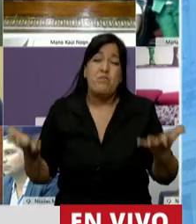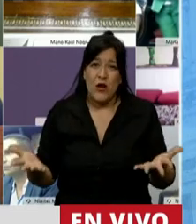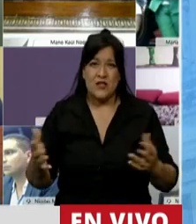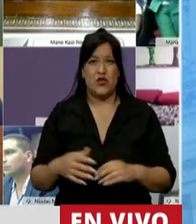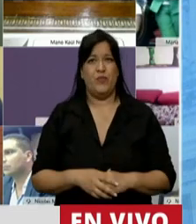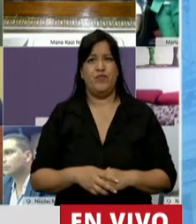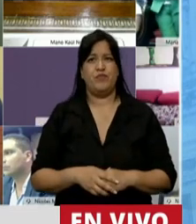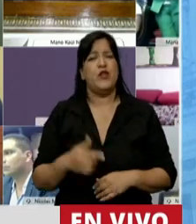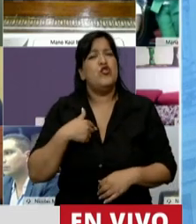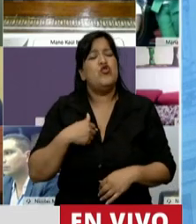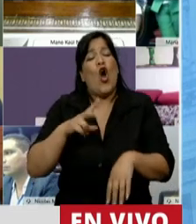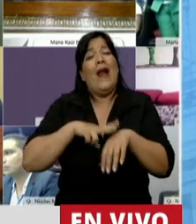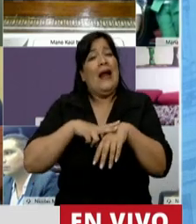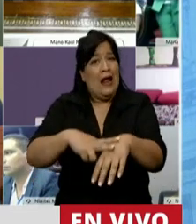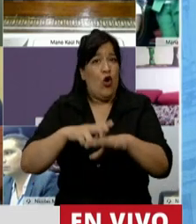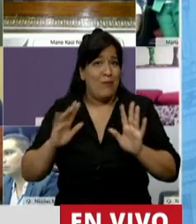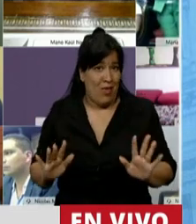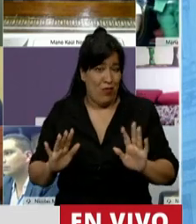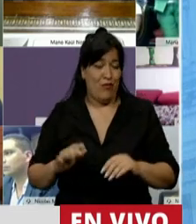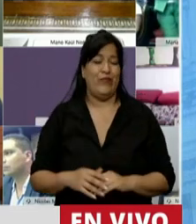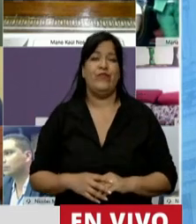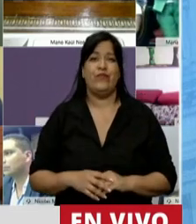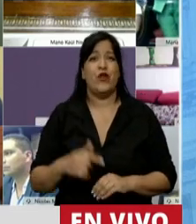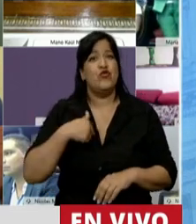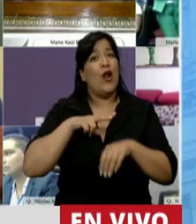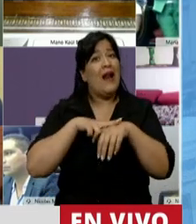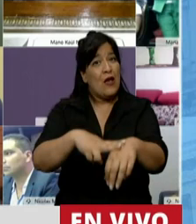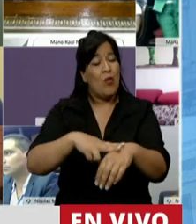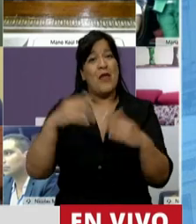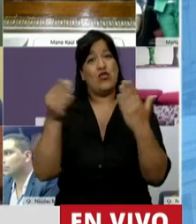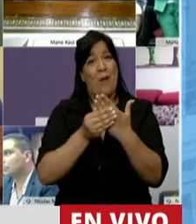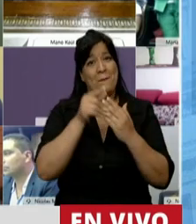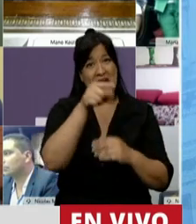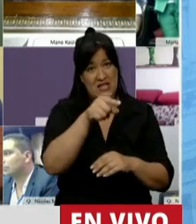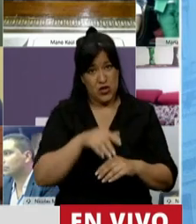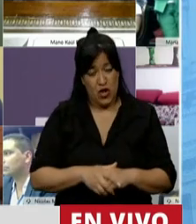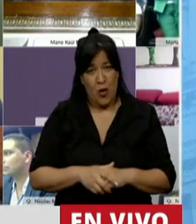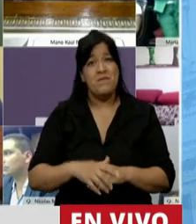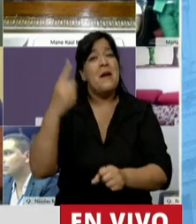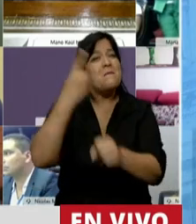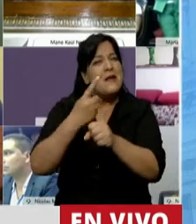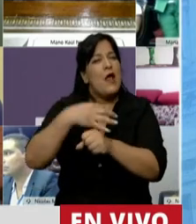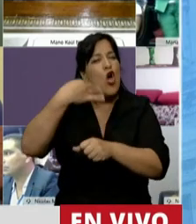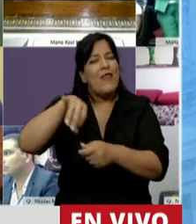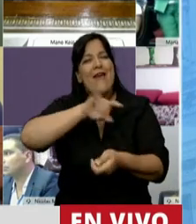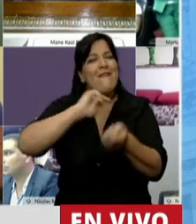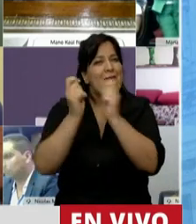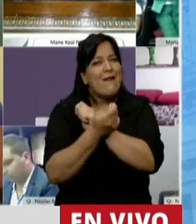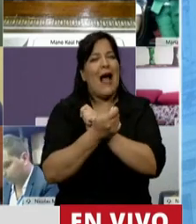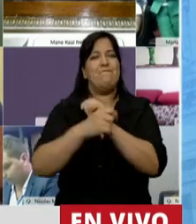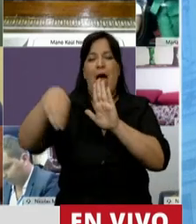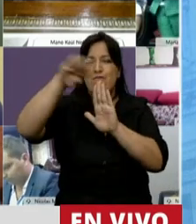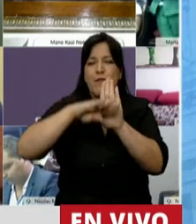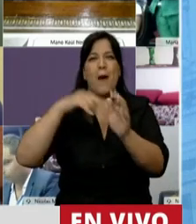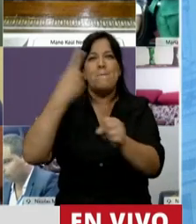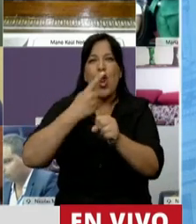tanto, yo lo que le voy a sugerir al señor ministro es primero que redefina las prioridades